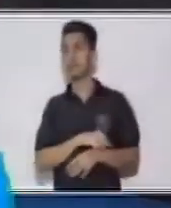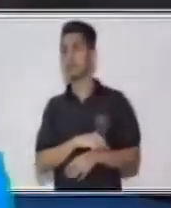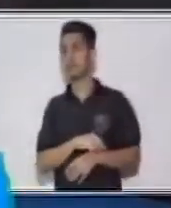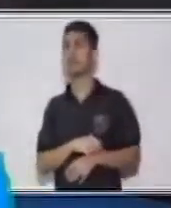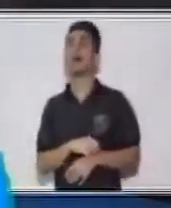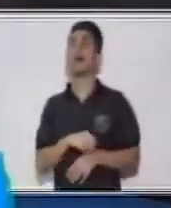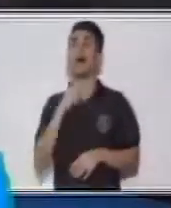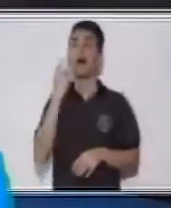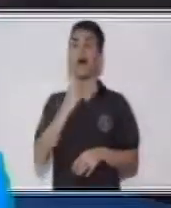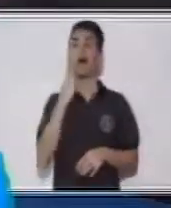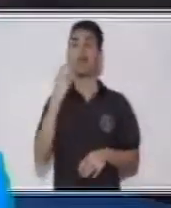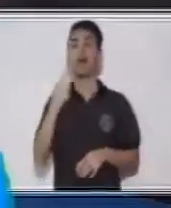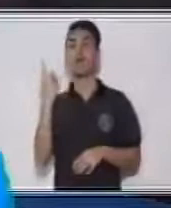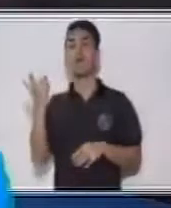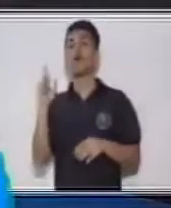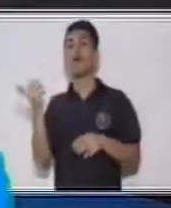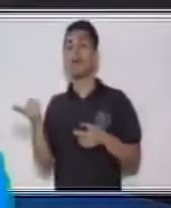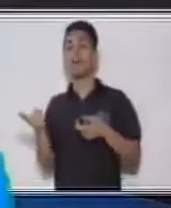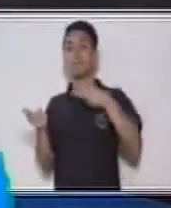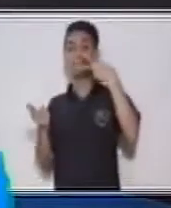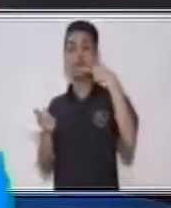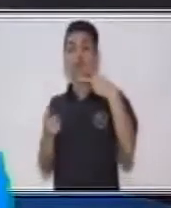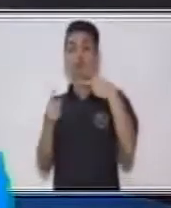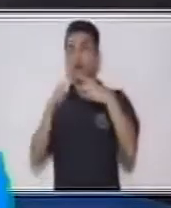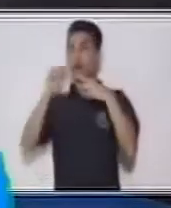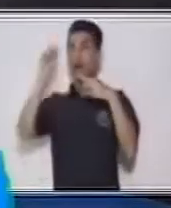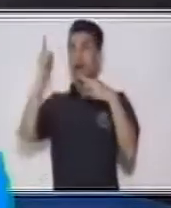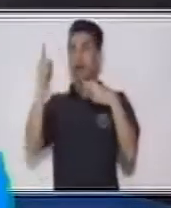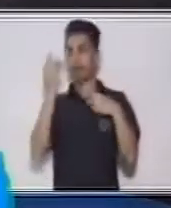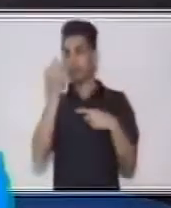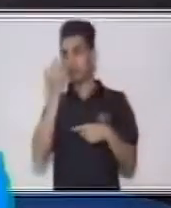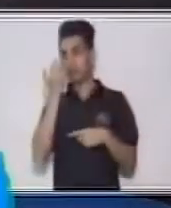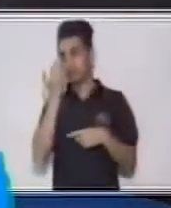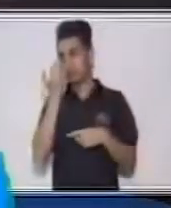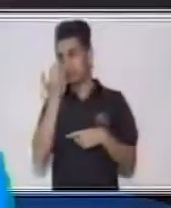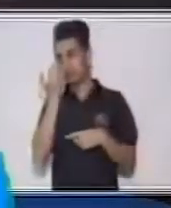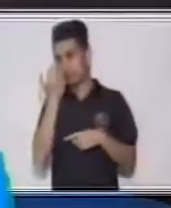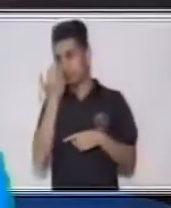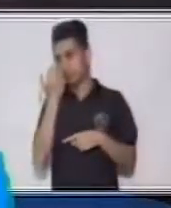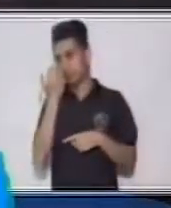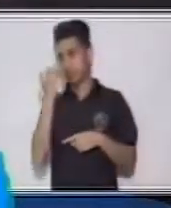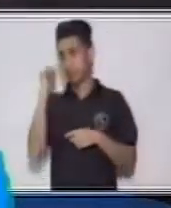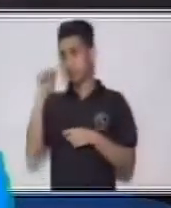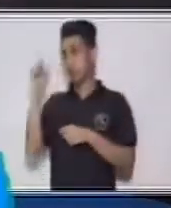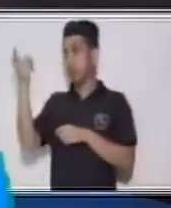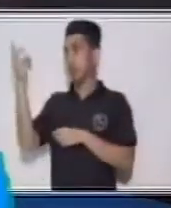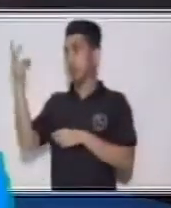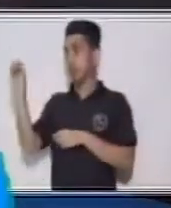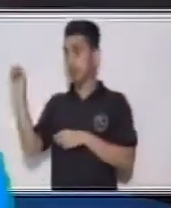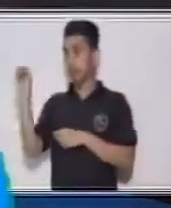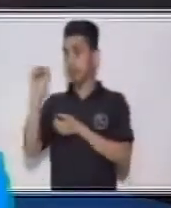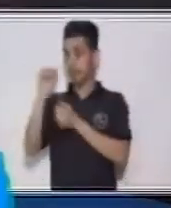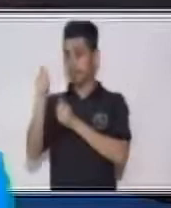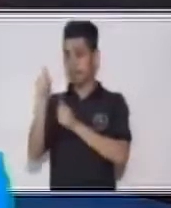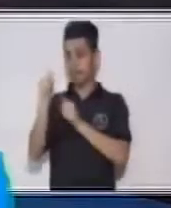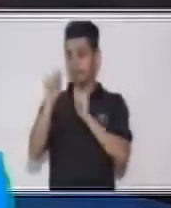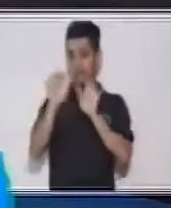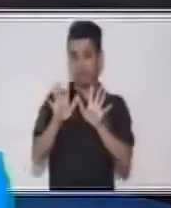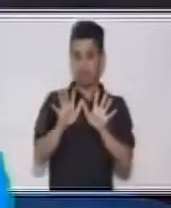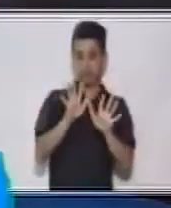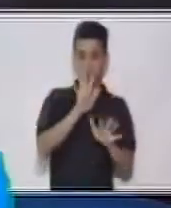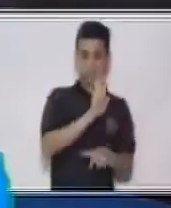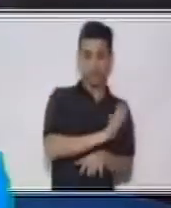cada término es menor al anterior 2015 10 -cinco